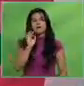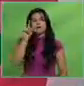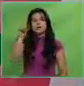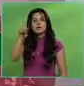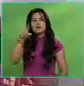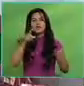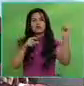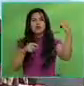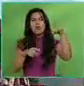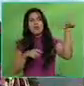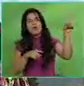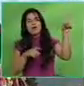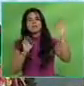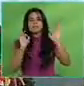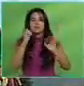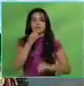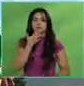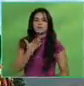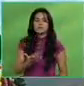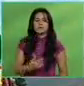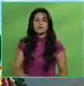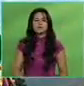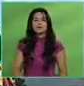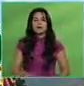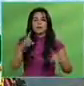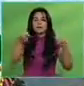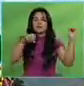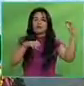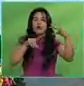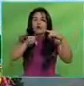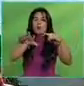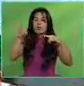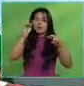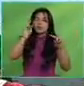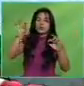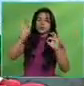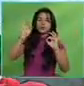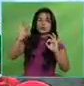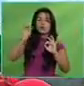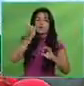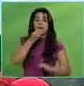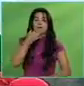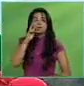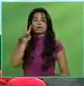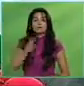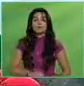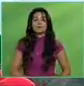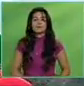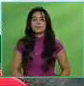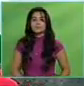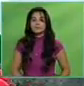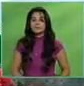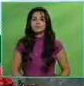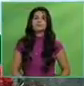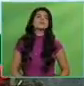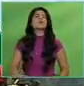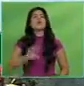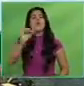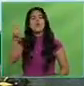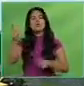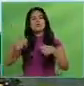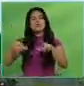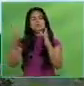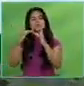allá. Ajá. No lo ve. Bueno, sí. La luz le pega a la montaña, ¿verdad? Sí, sí. Una vista preciosa. Otro cuarto acá.